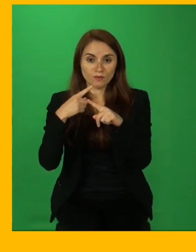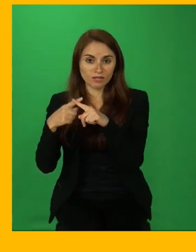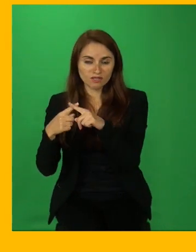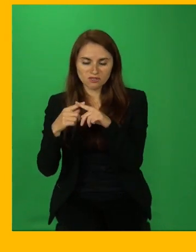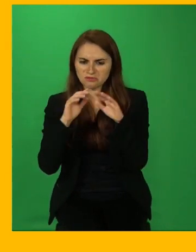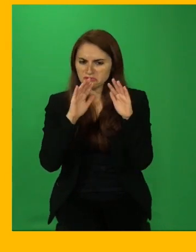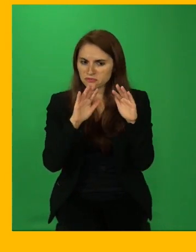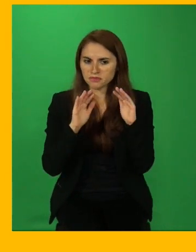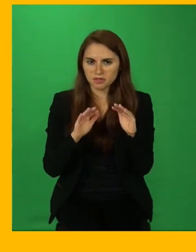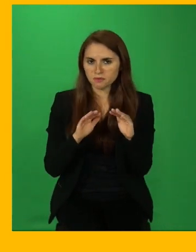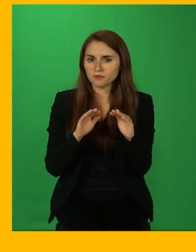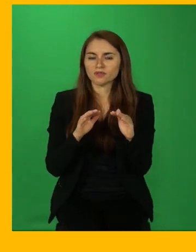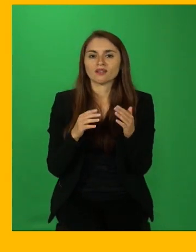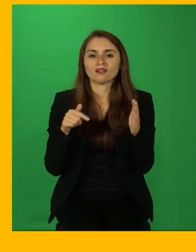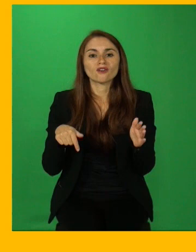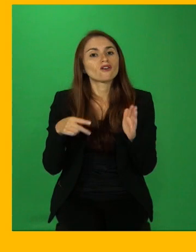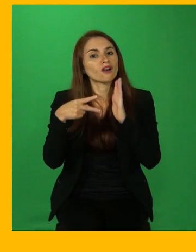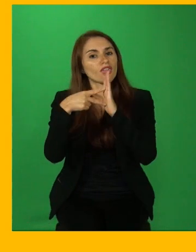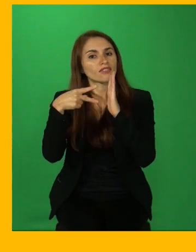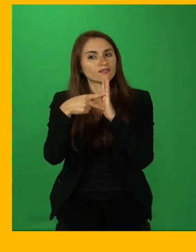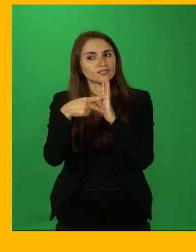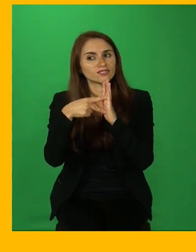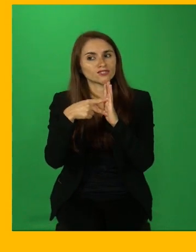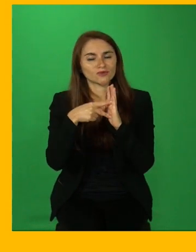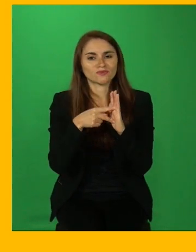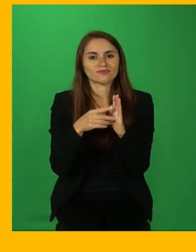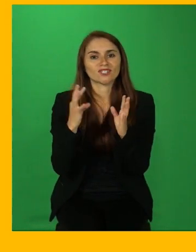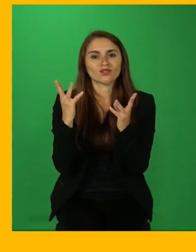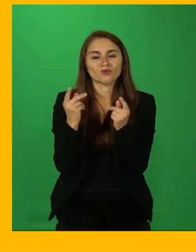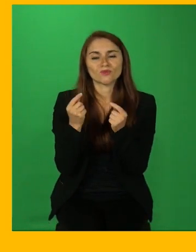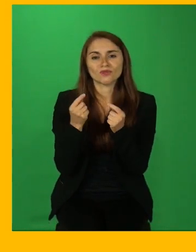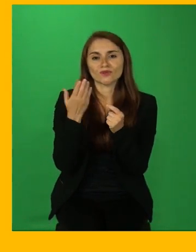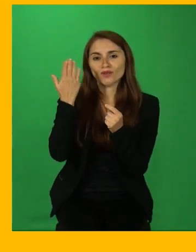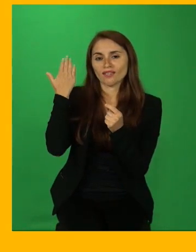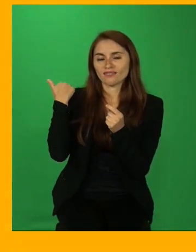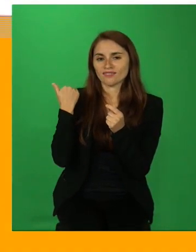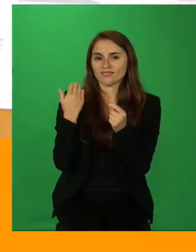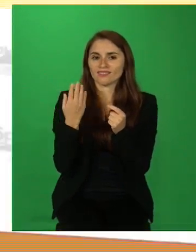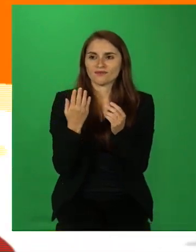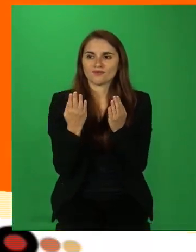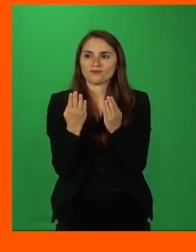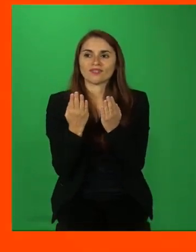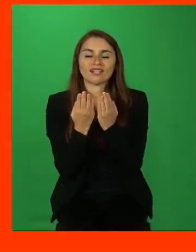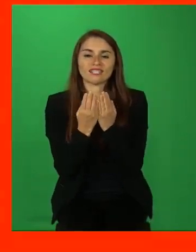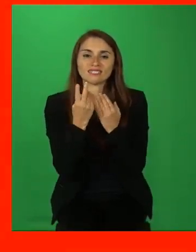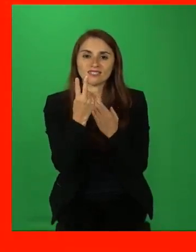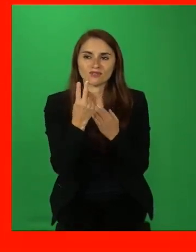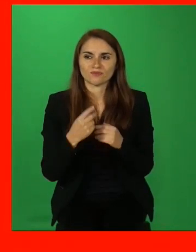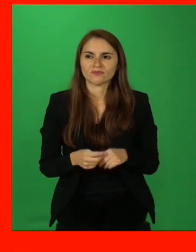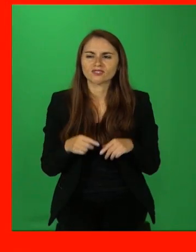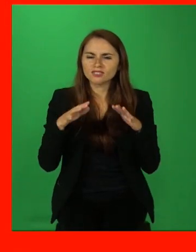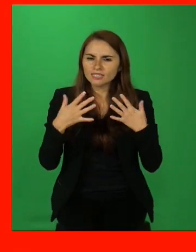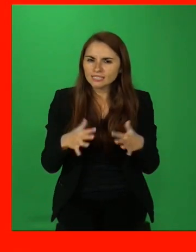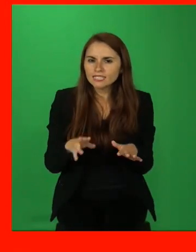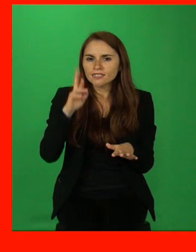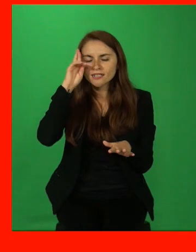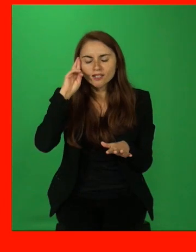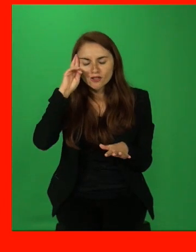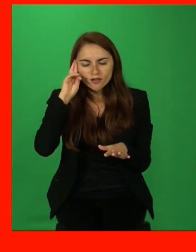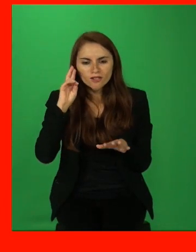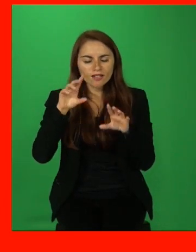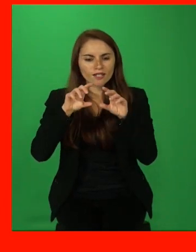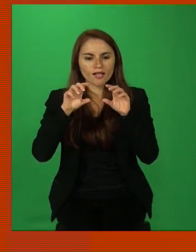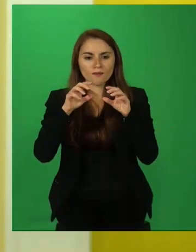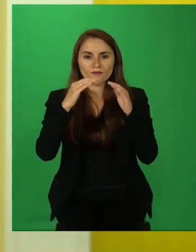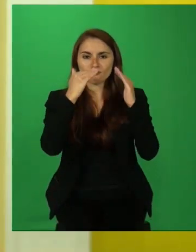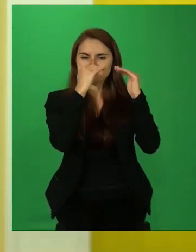es lo que haces con la división que fue la clase número 2 ahora entonces ya que hemos recordado elementos que